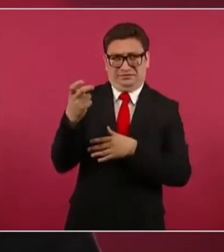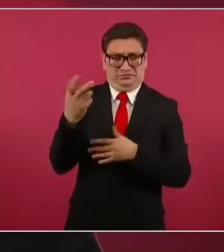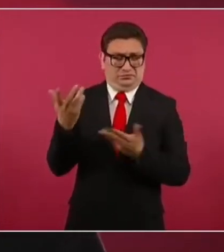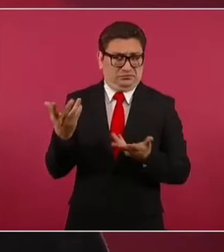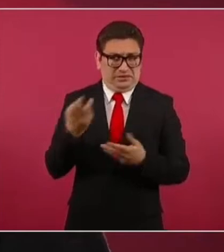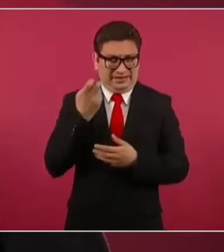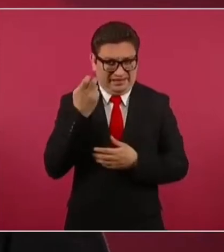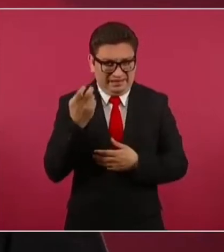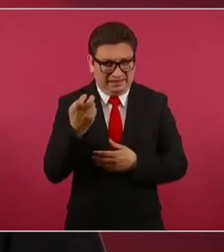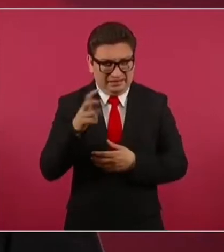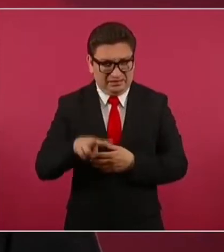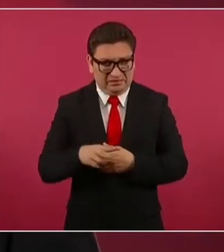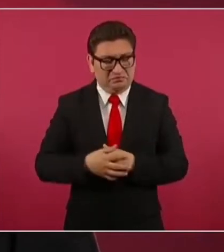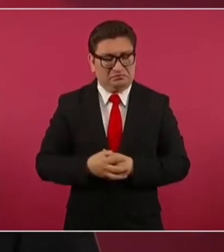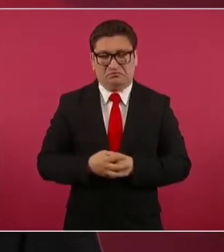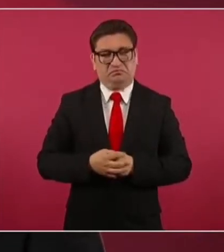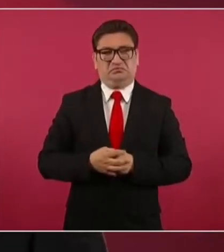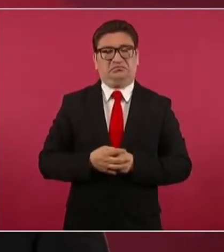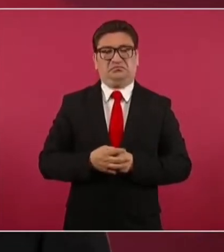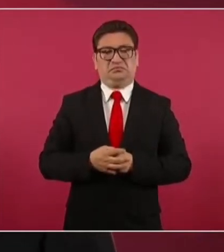muchos de esos medios